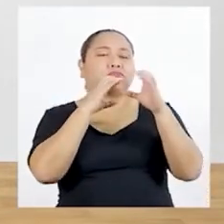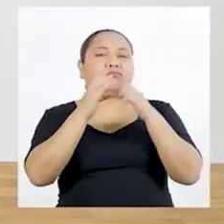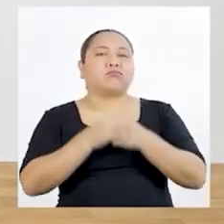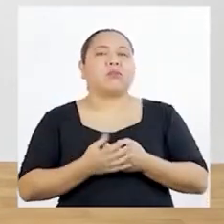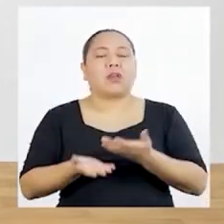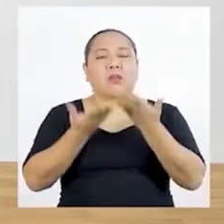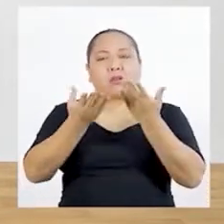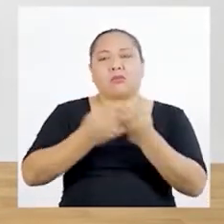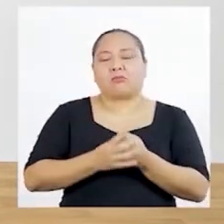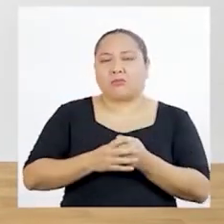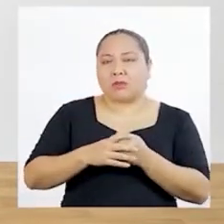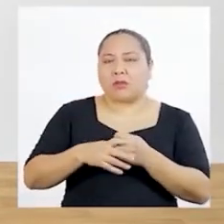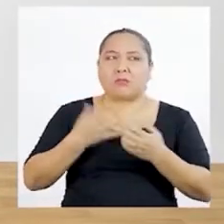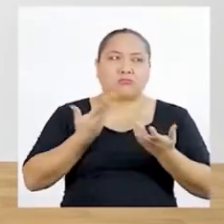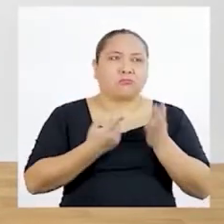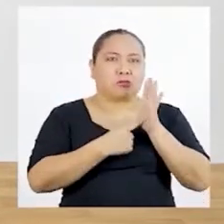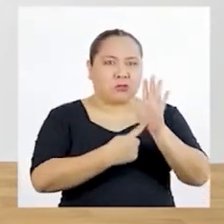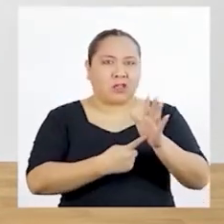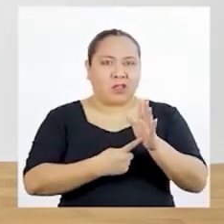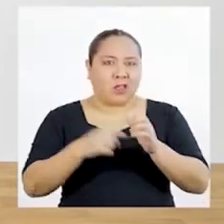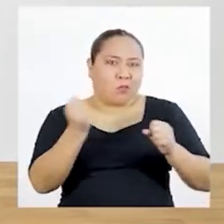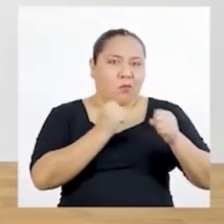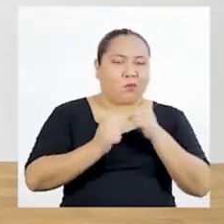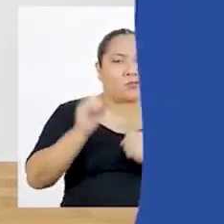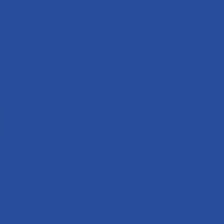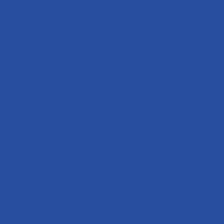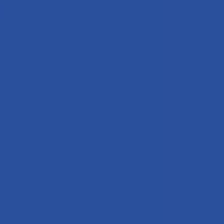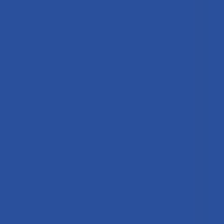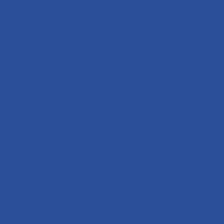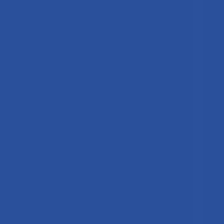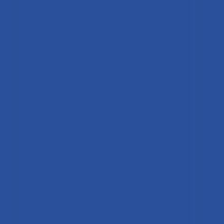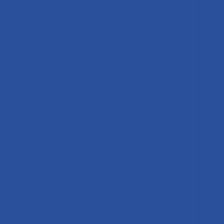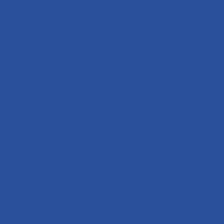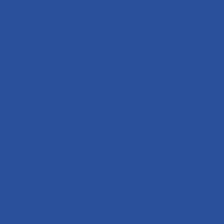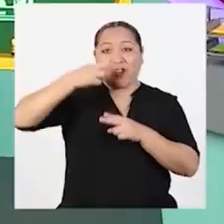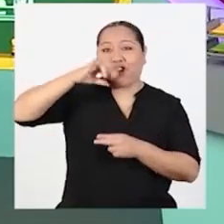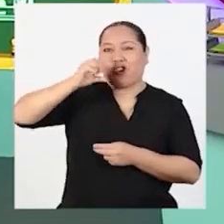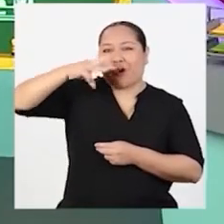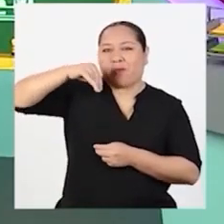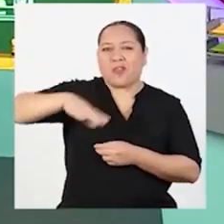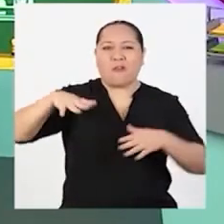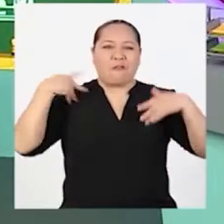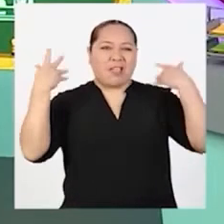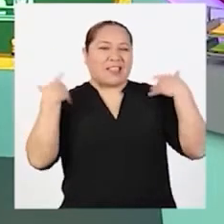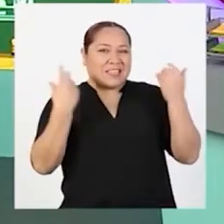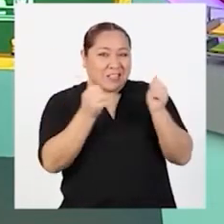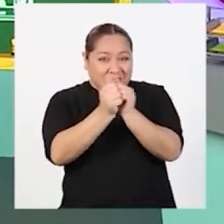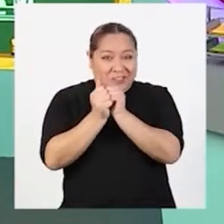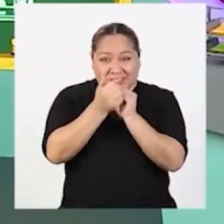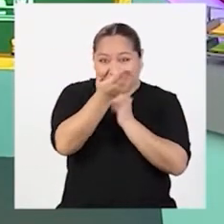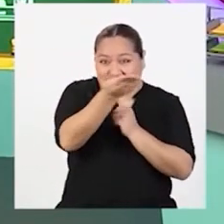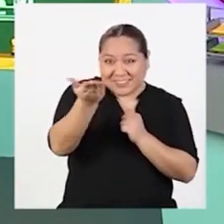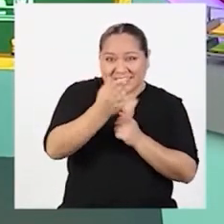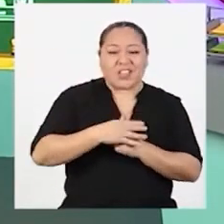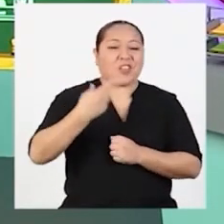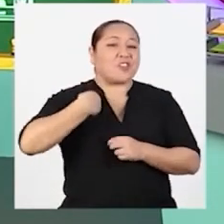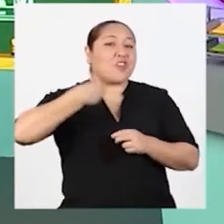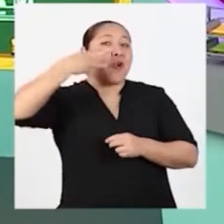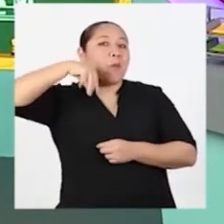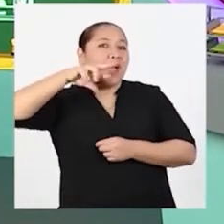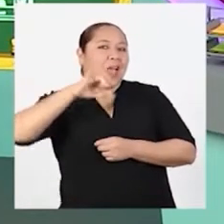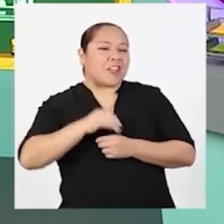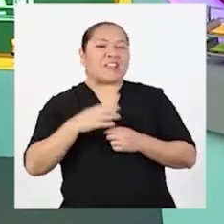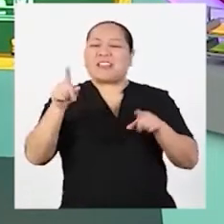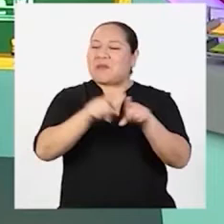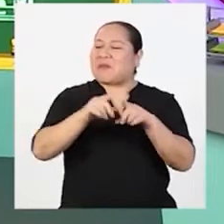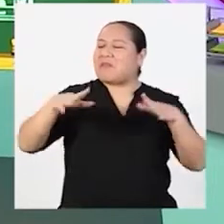y expresarnos al movernos. ¡Nos vemos! Yo soy Romina y estoy muy contenta de estar hoy con